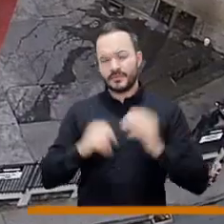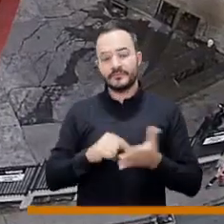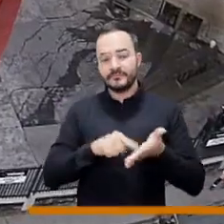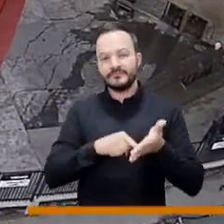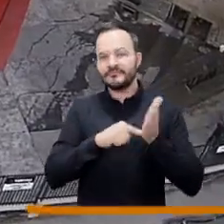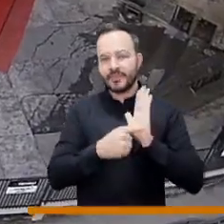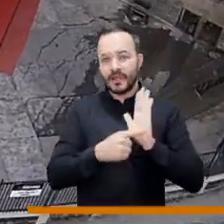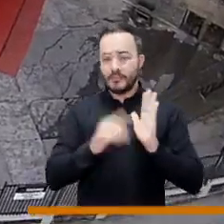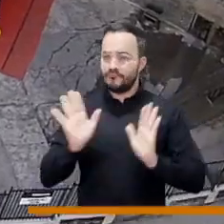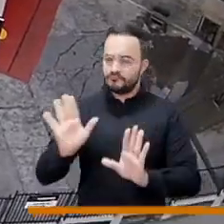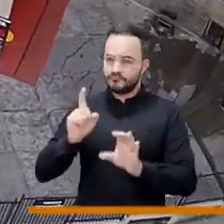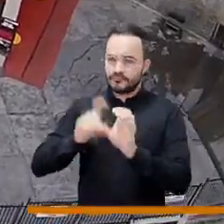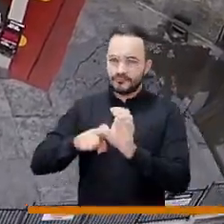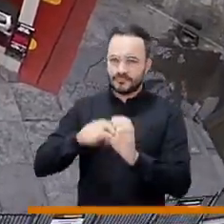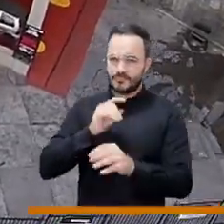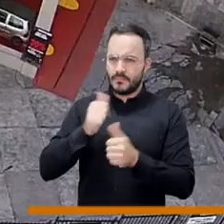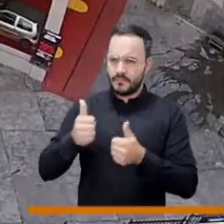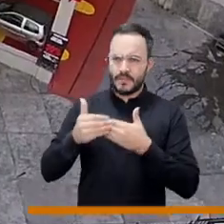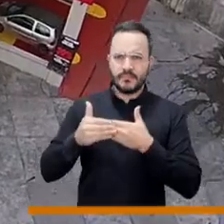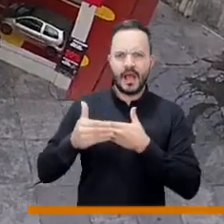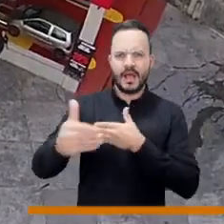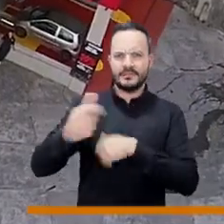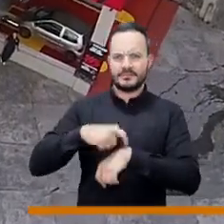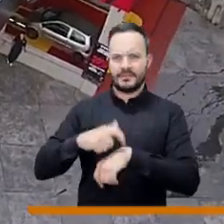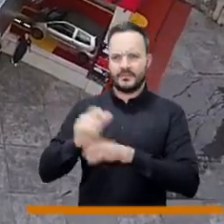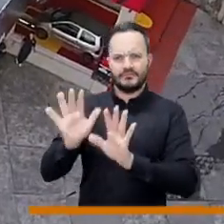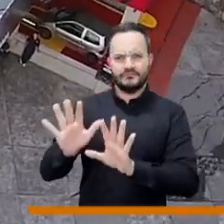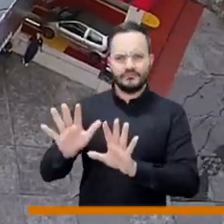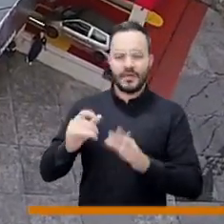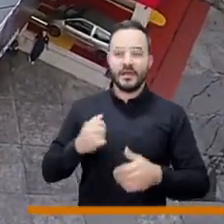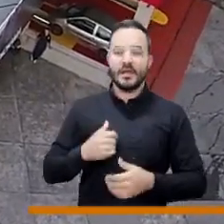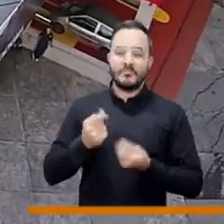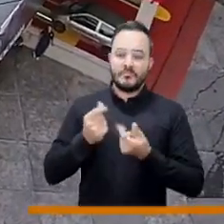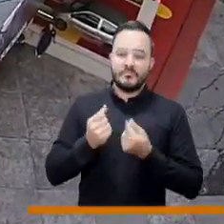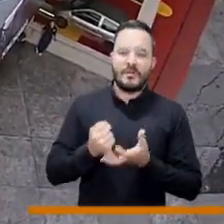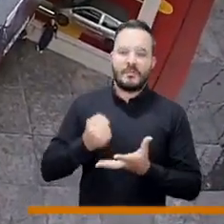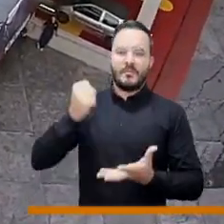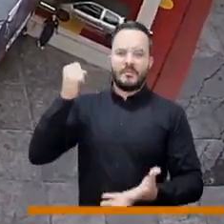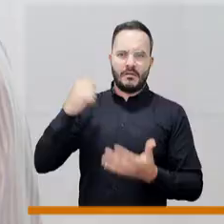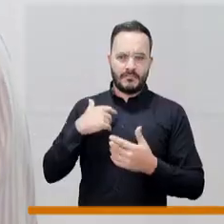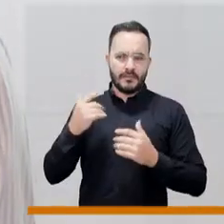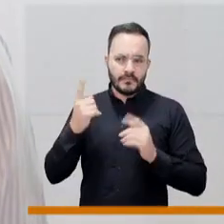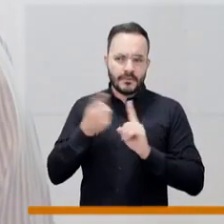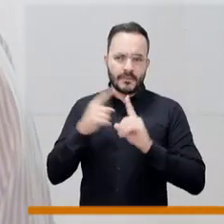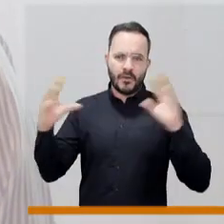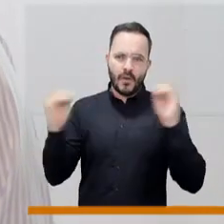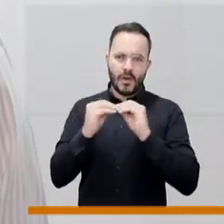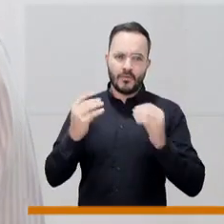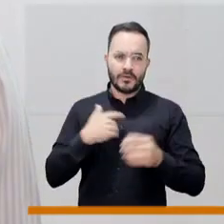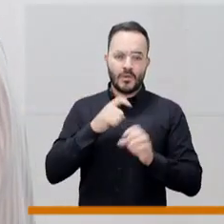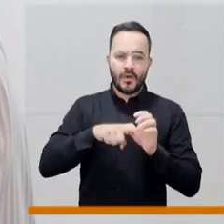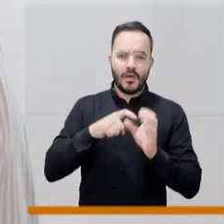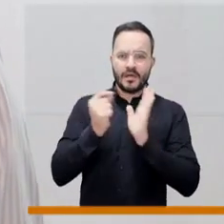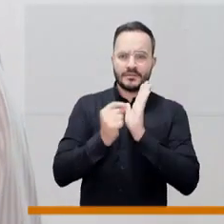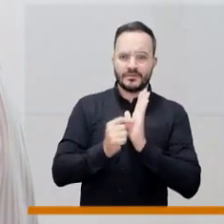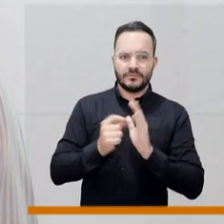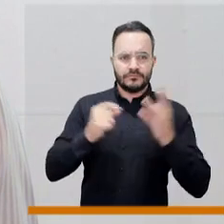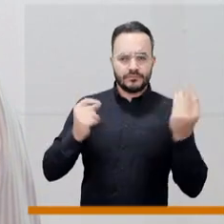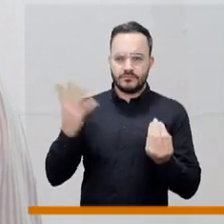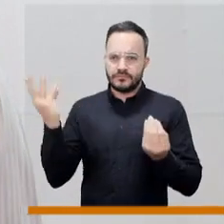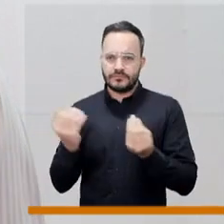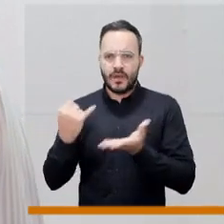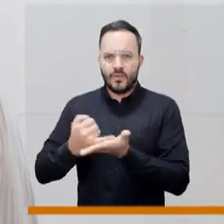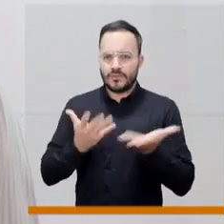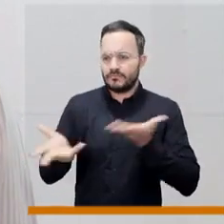nueva propuesta en la que proponía mantener la cláusula de protección del patrimonio público durante unos cuantos años más y hacer una capitalización acordada entre las